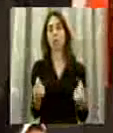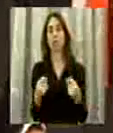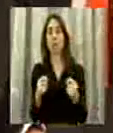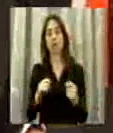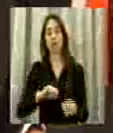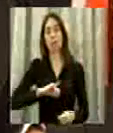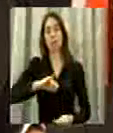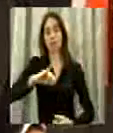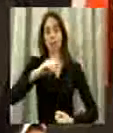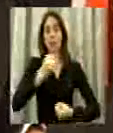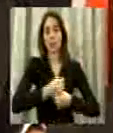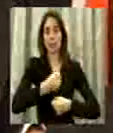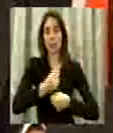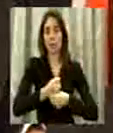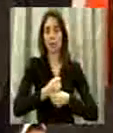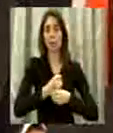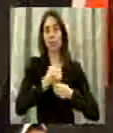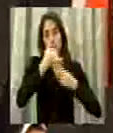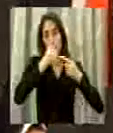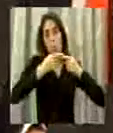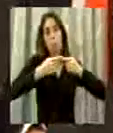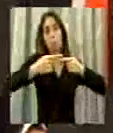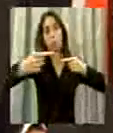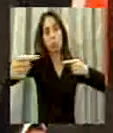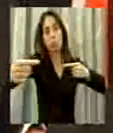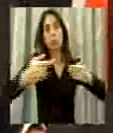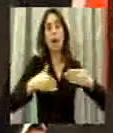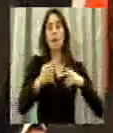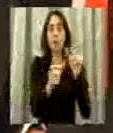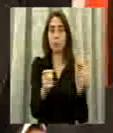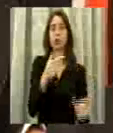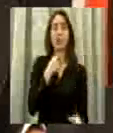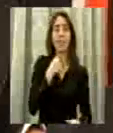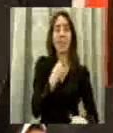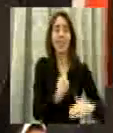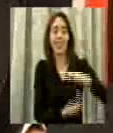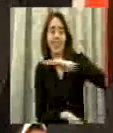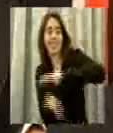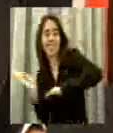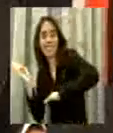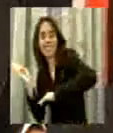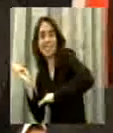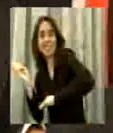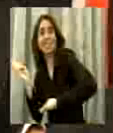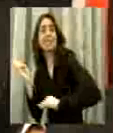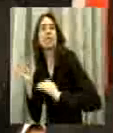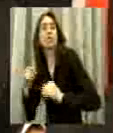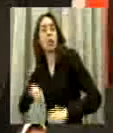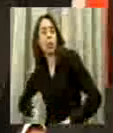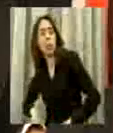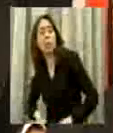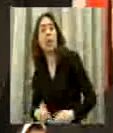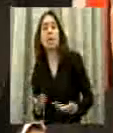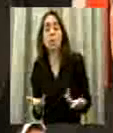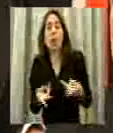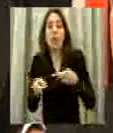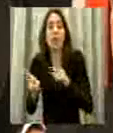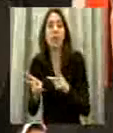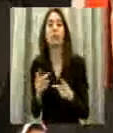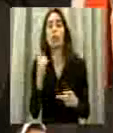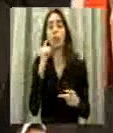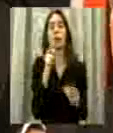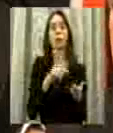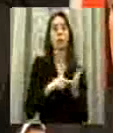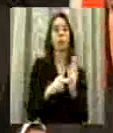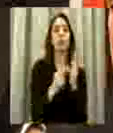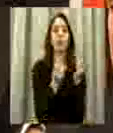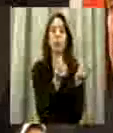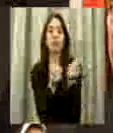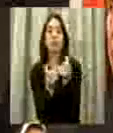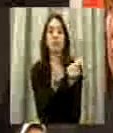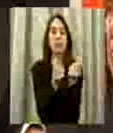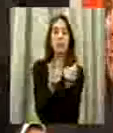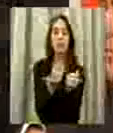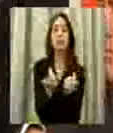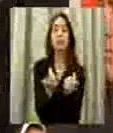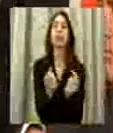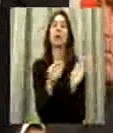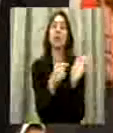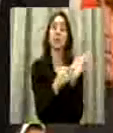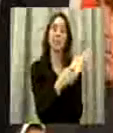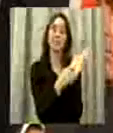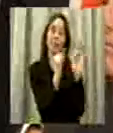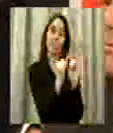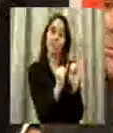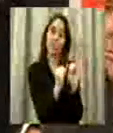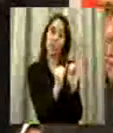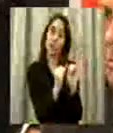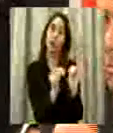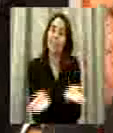seguir trabajando por un periodo largo, pero a veces ellos quieren retirarse y tienen el derecho, pero por condiciones económicas no lo pueden hacer. Estamos yendo a través de este esquema